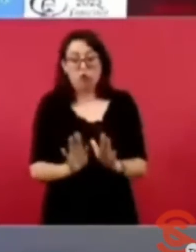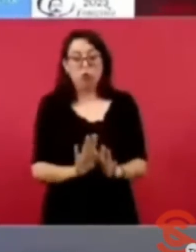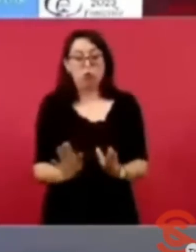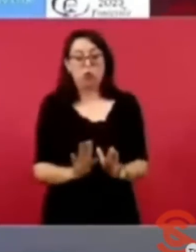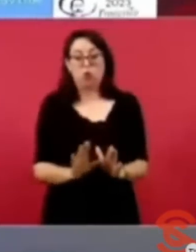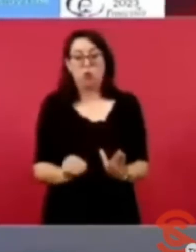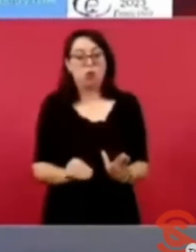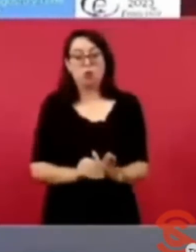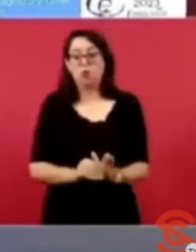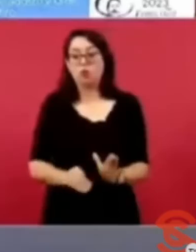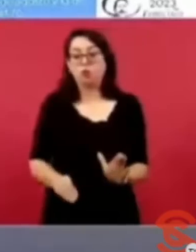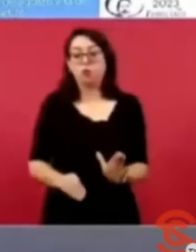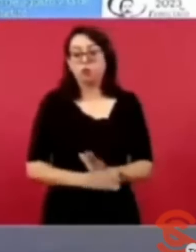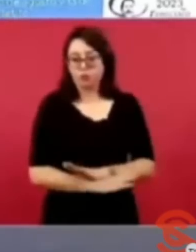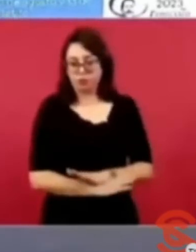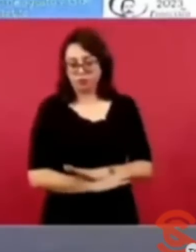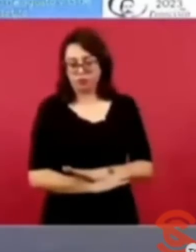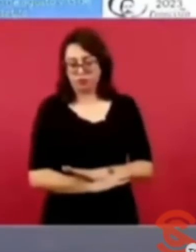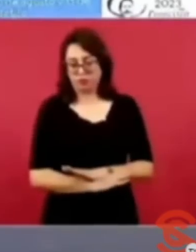En esta instancia,